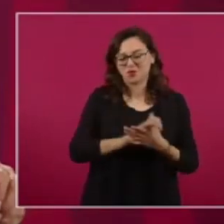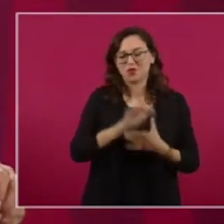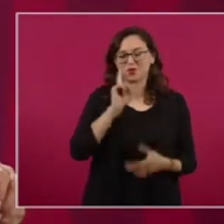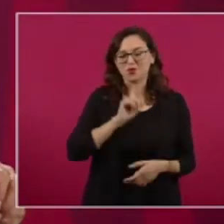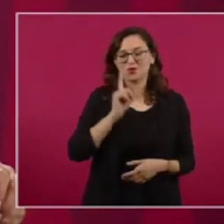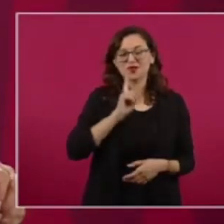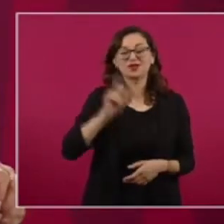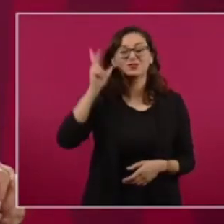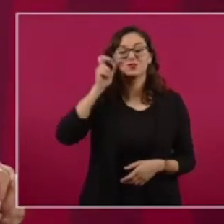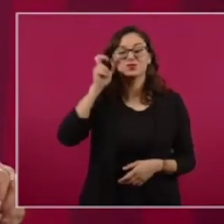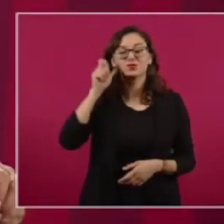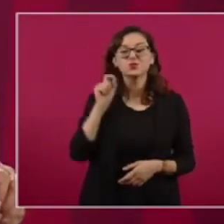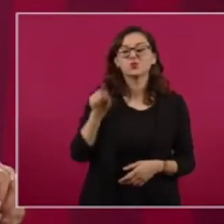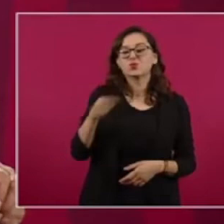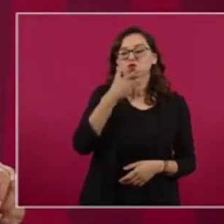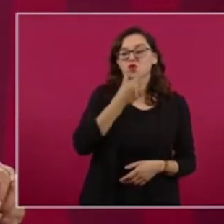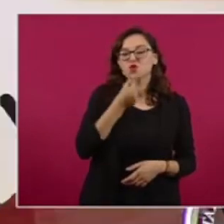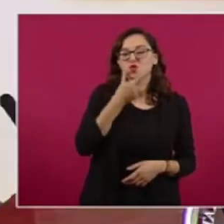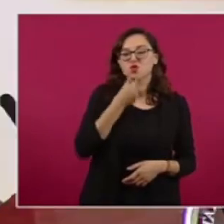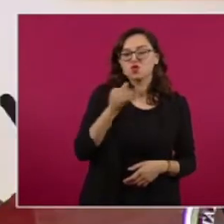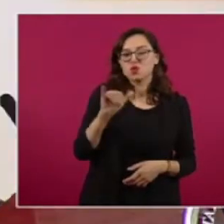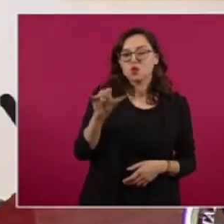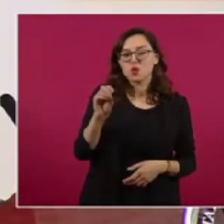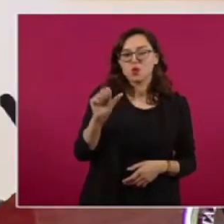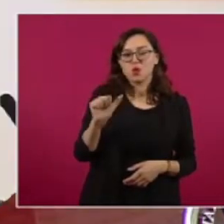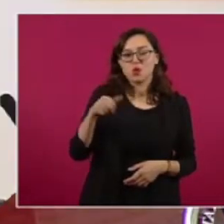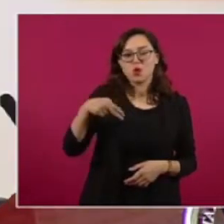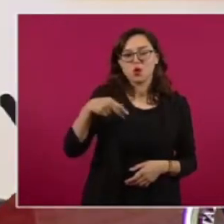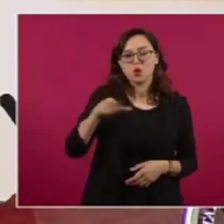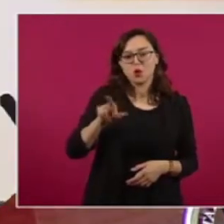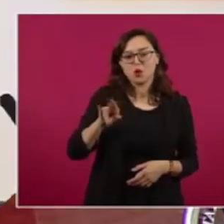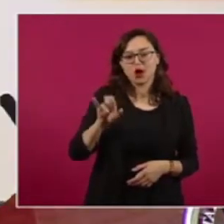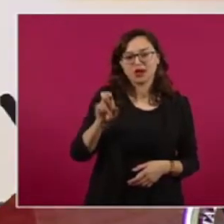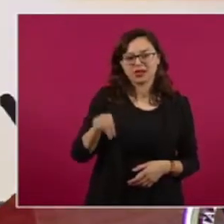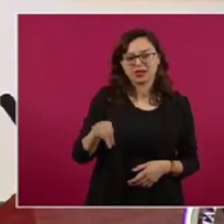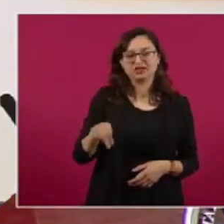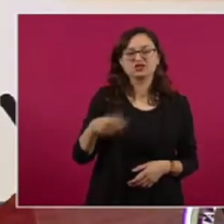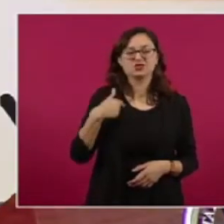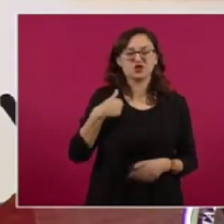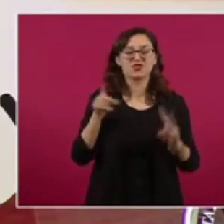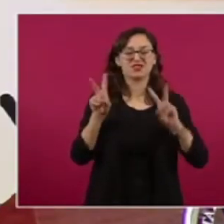a Joaquín, que aquí hablé de el carajo,